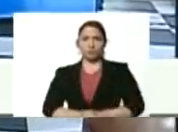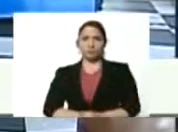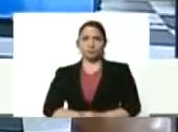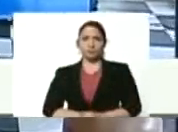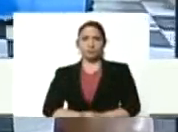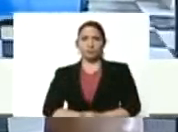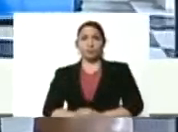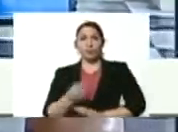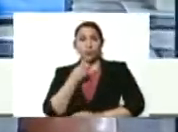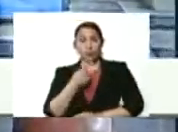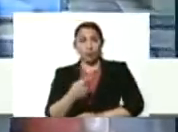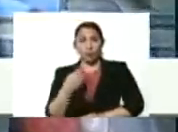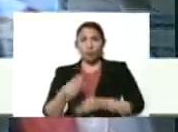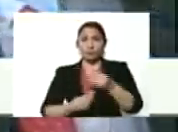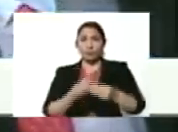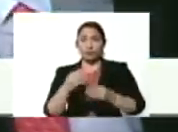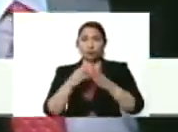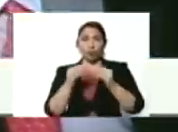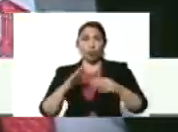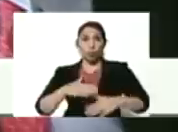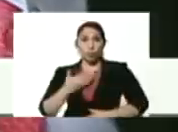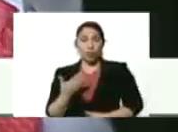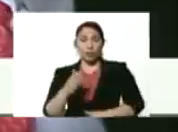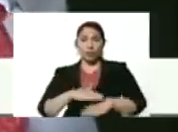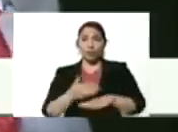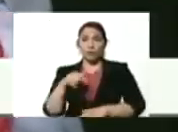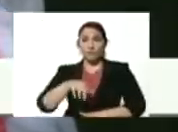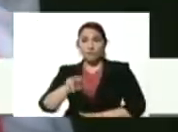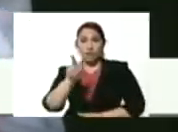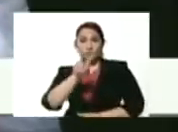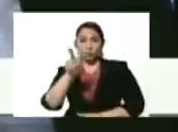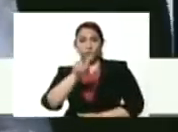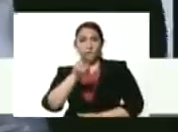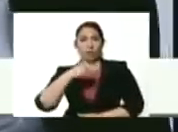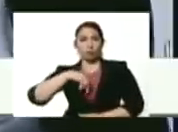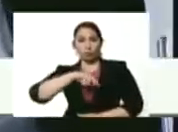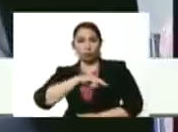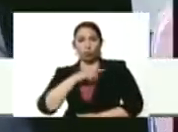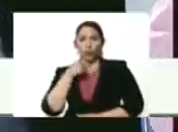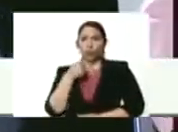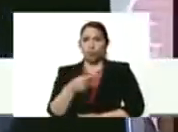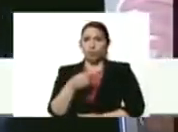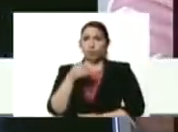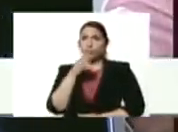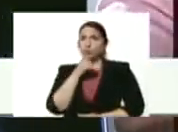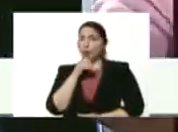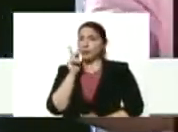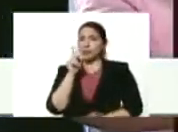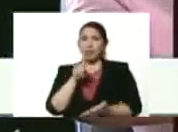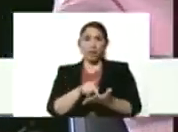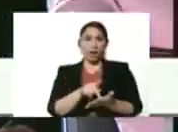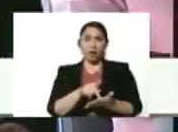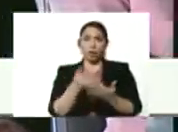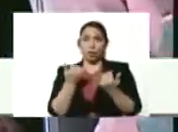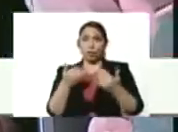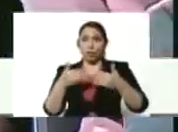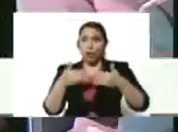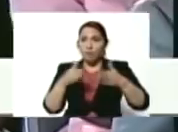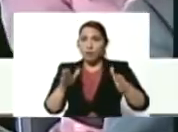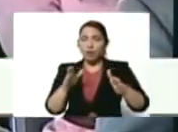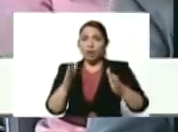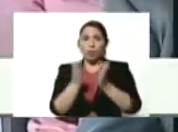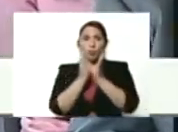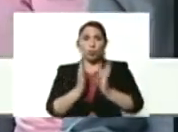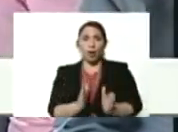Y digo hacer todo lo que pueda porque en Venezuela hemos considerado que no ha llegado el momento de abrir las escuelas,